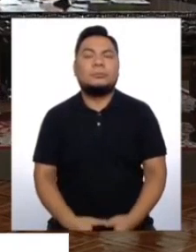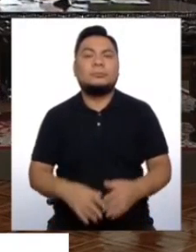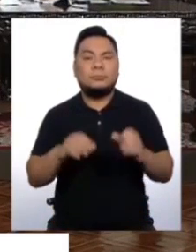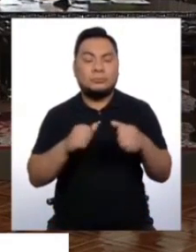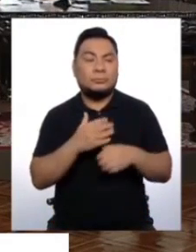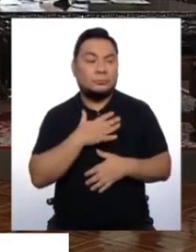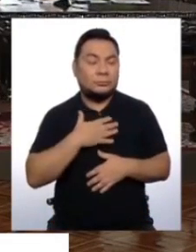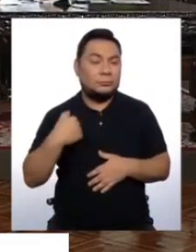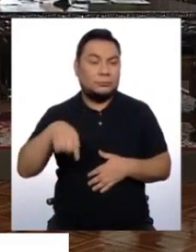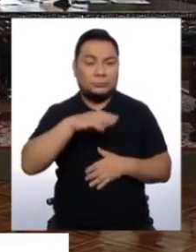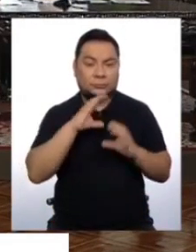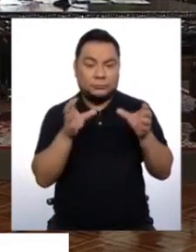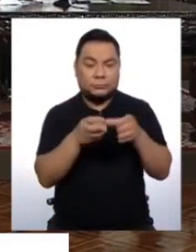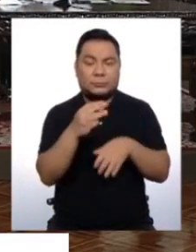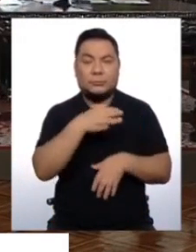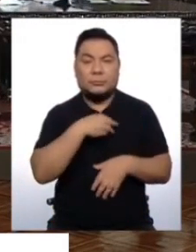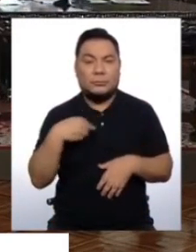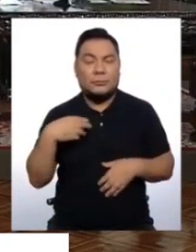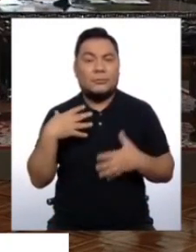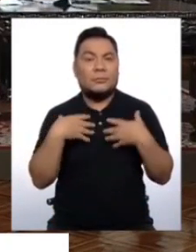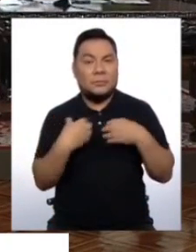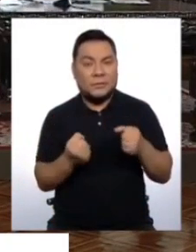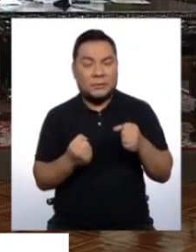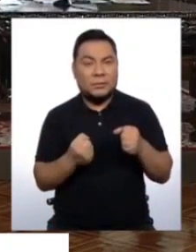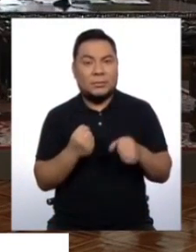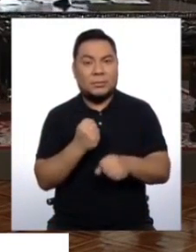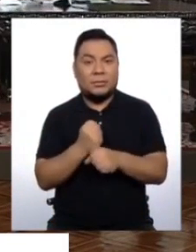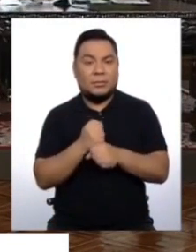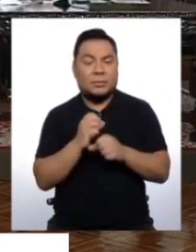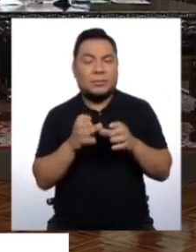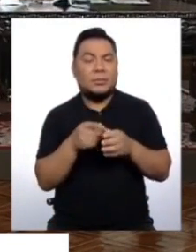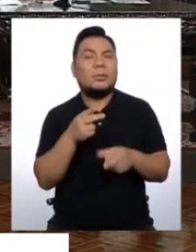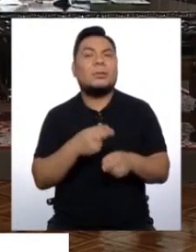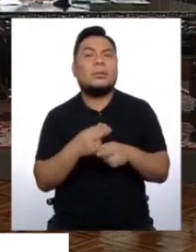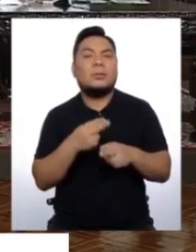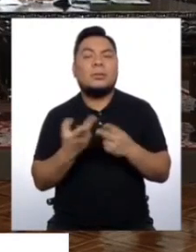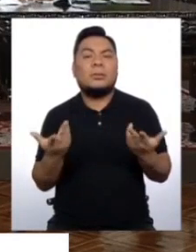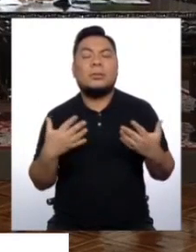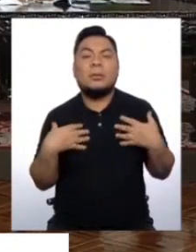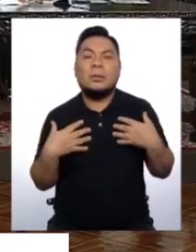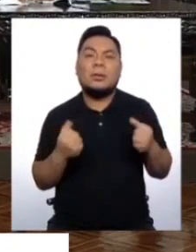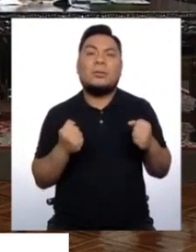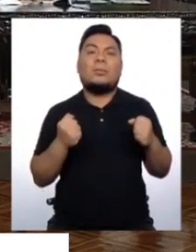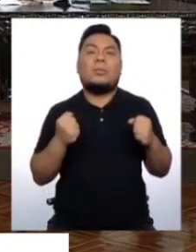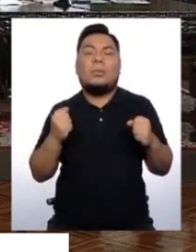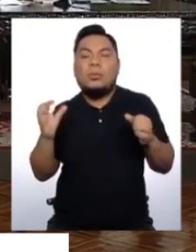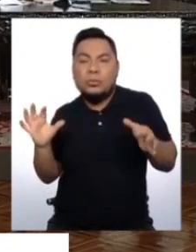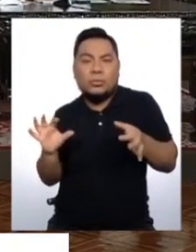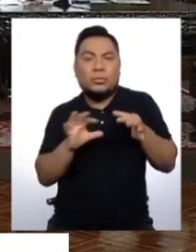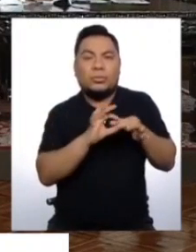Nuestra estrategia en el Ministerio de Salud se llama La Salud Nos Une.